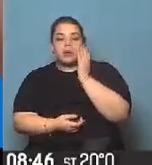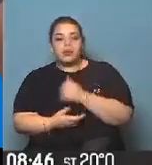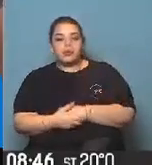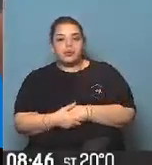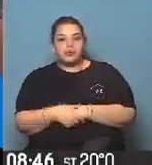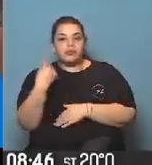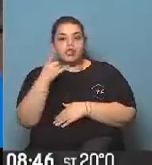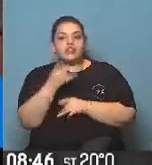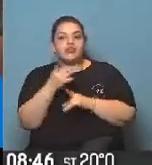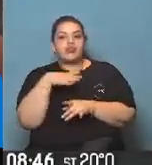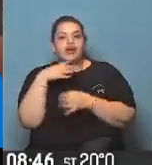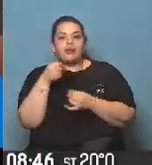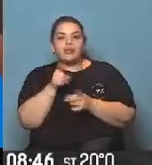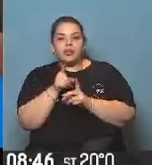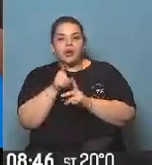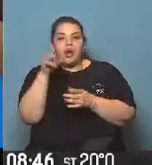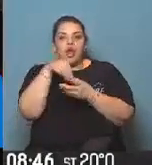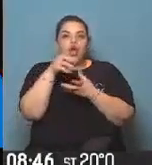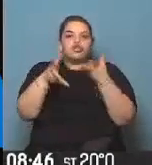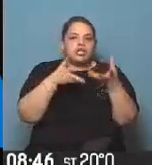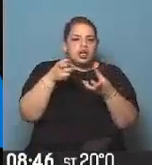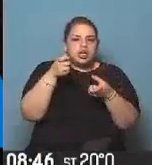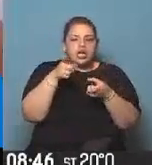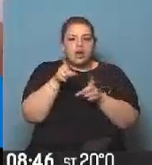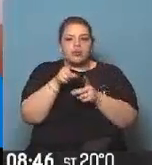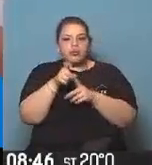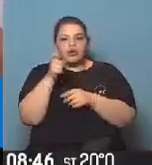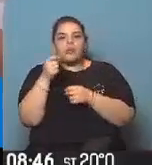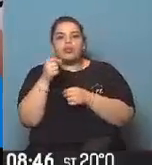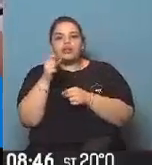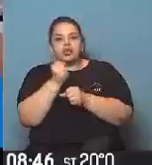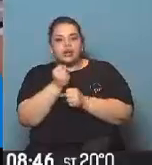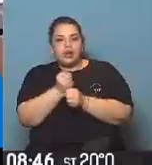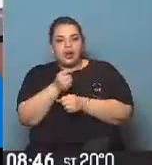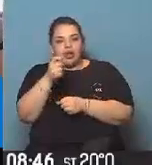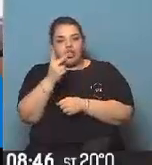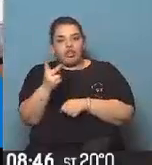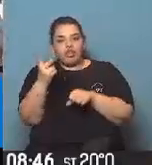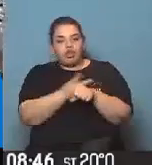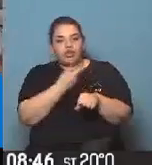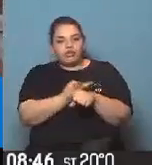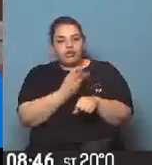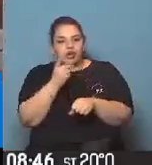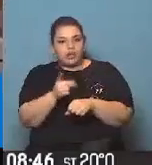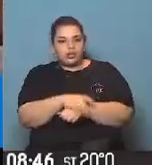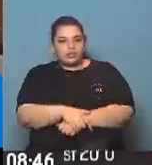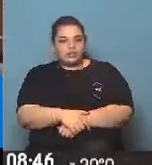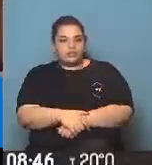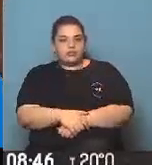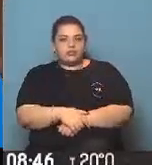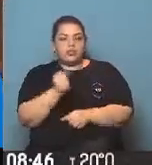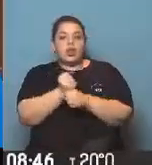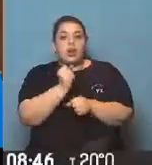Pero nos faltaba saber un poco qué había pasado en la cocina. Exactamente, cómo había sido el trabajo, las 2 zonas, digamos, cómo había sido el trabajo